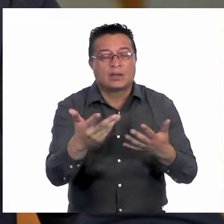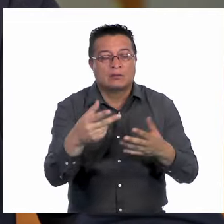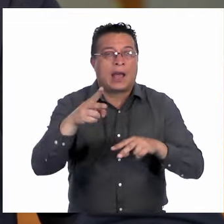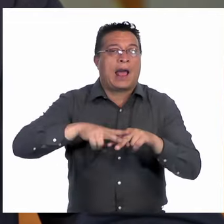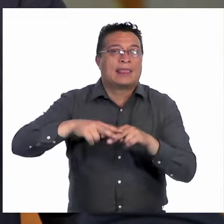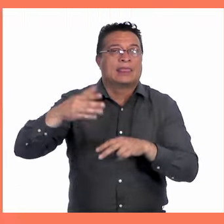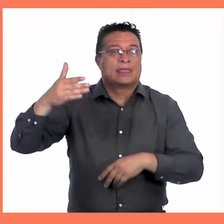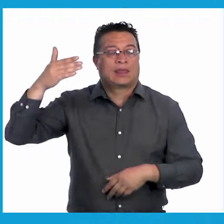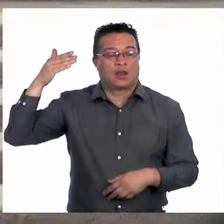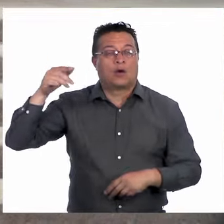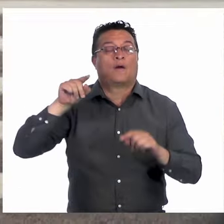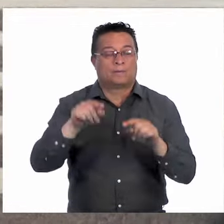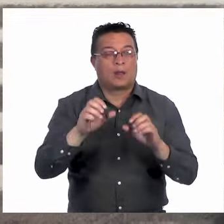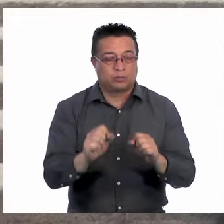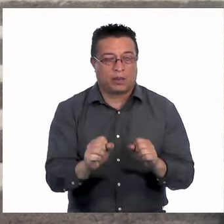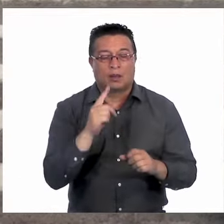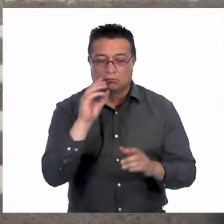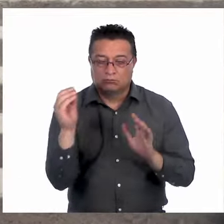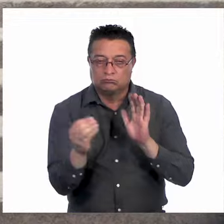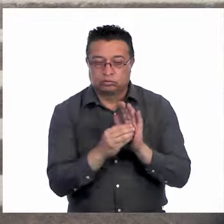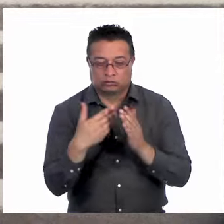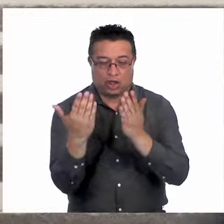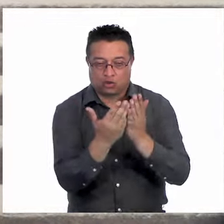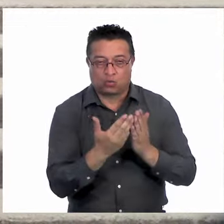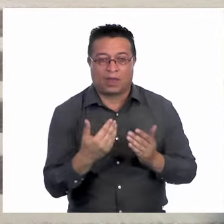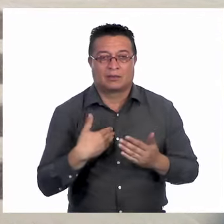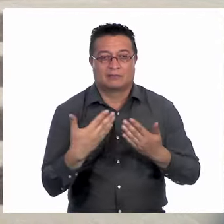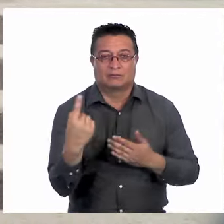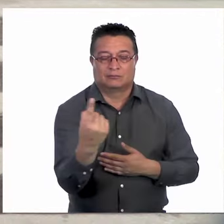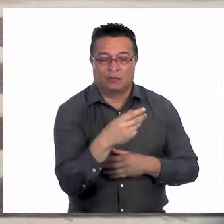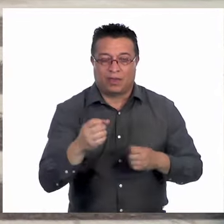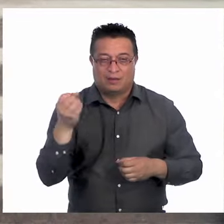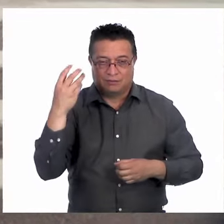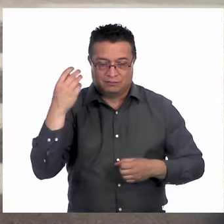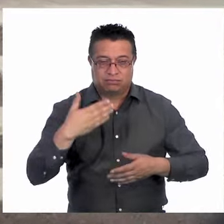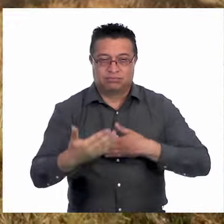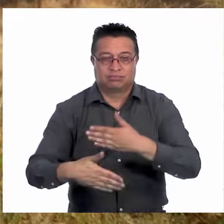se hacen, como se dice, a la antigua. Son cosas que se pueden actualizar con nosotros mismos, los estudiantes y alumnos.